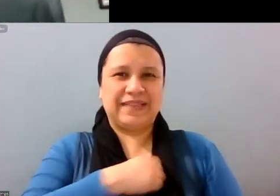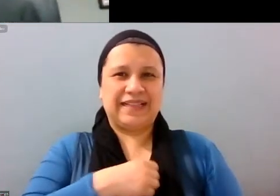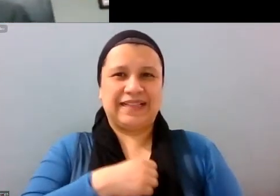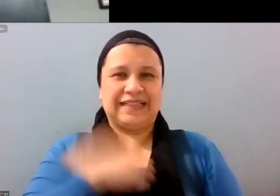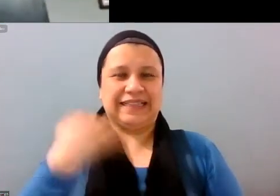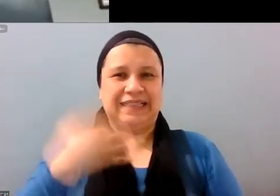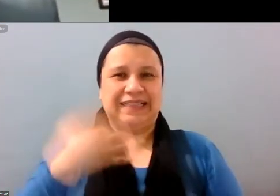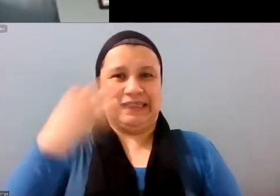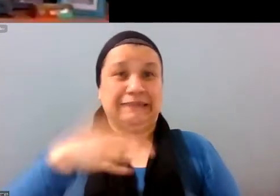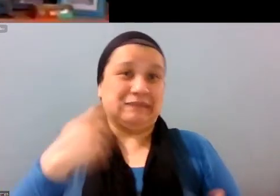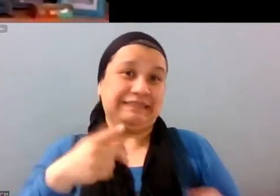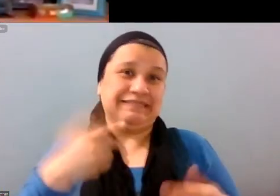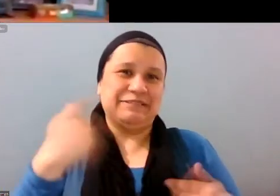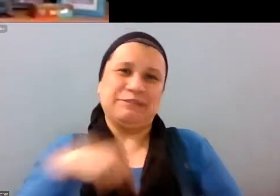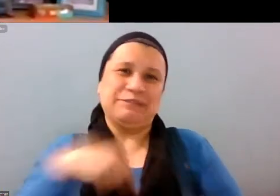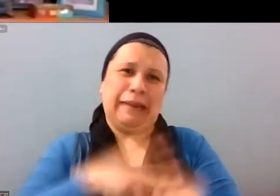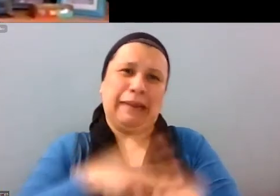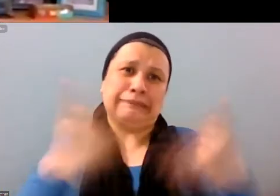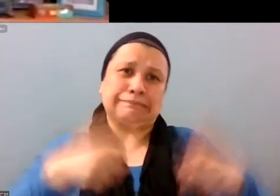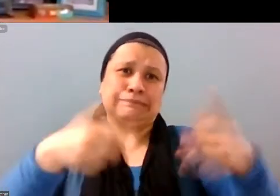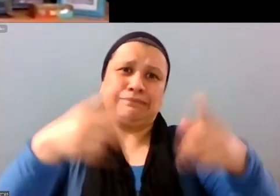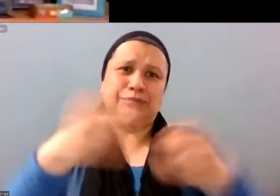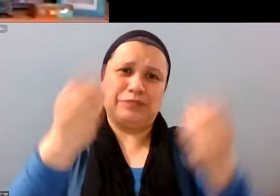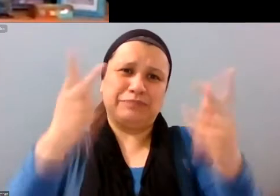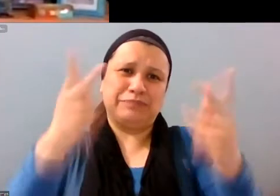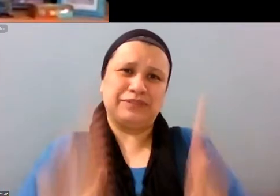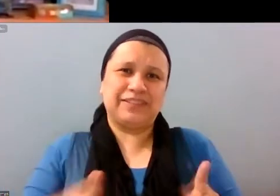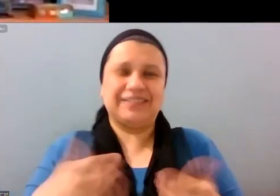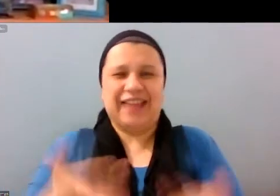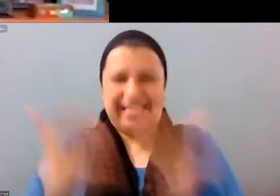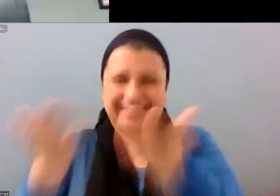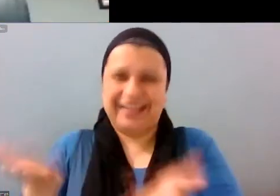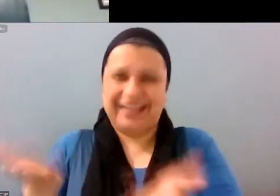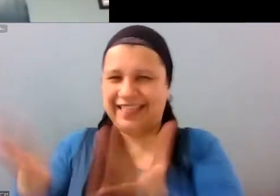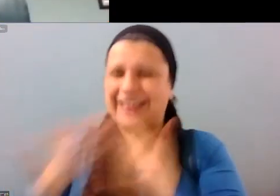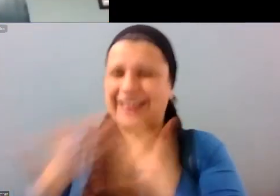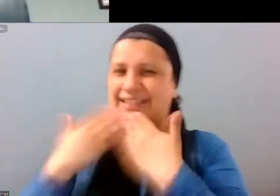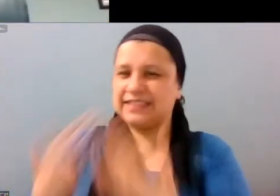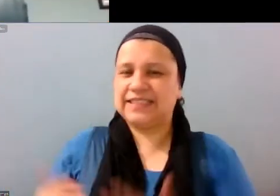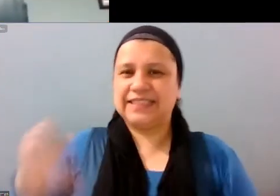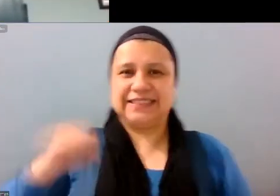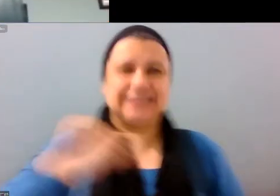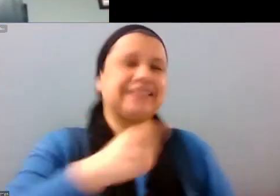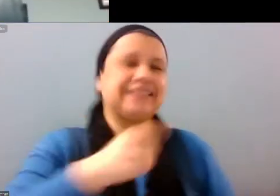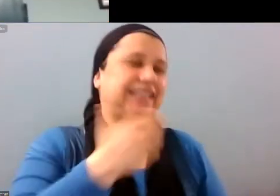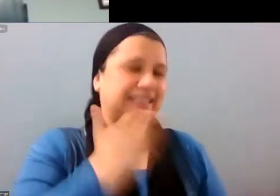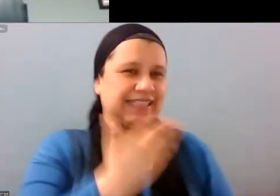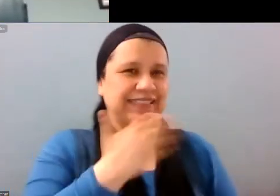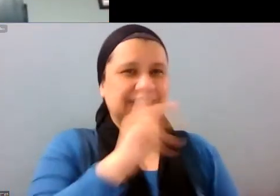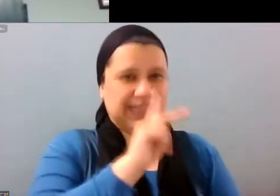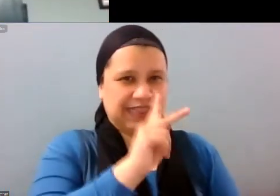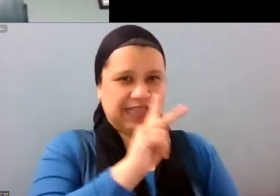día sí adelanto Rodrigo gracias les decía bueno muchas gracias Carla les decía que